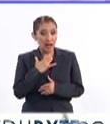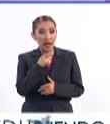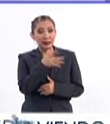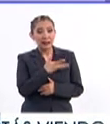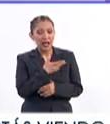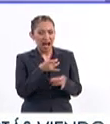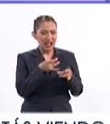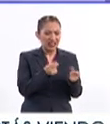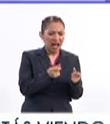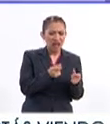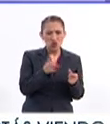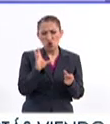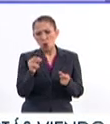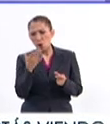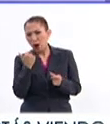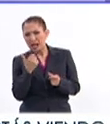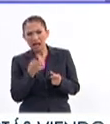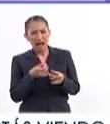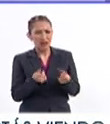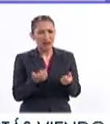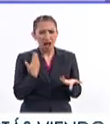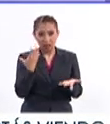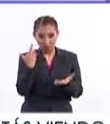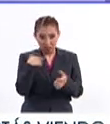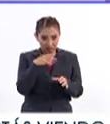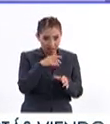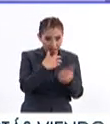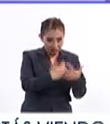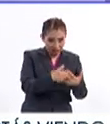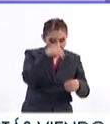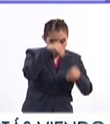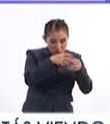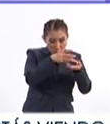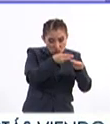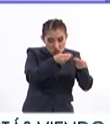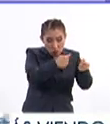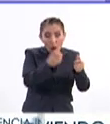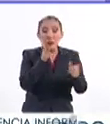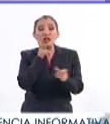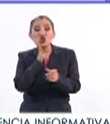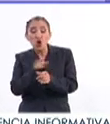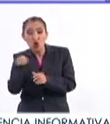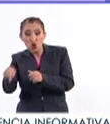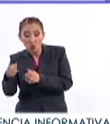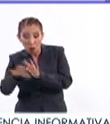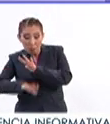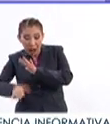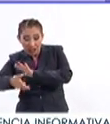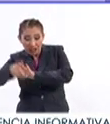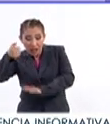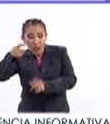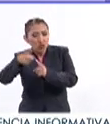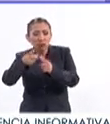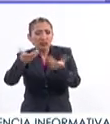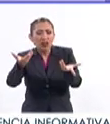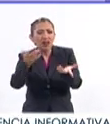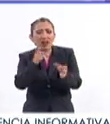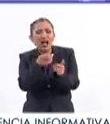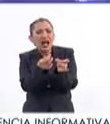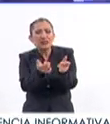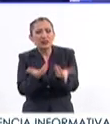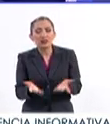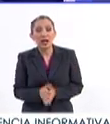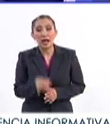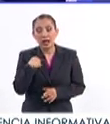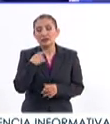tenga o no calidad? Es decir, del proceso de refinamiento, del tipo de petróleo de donde se va a extraer. ¿De qué depende? Sí, en esencia